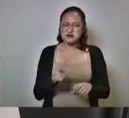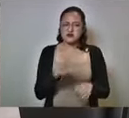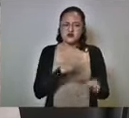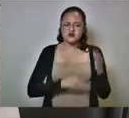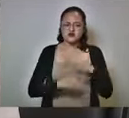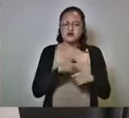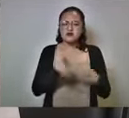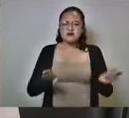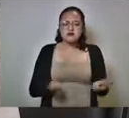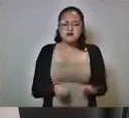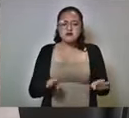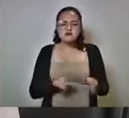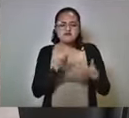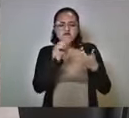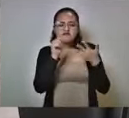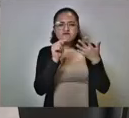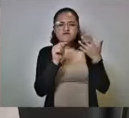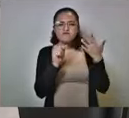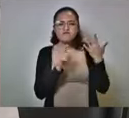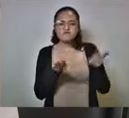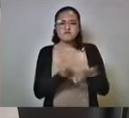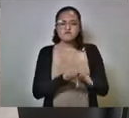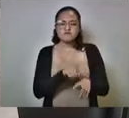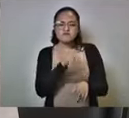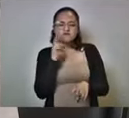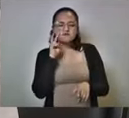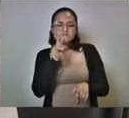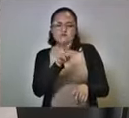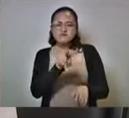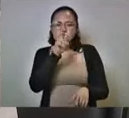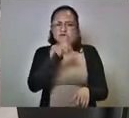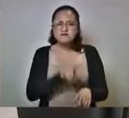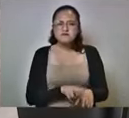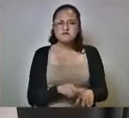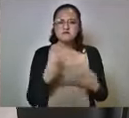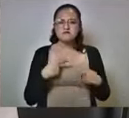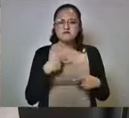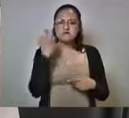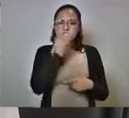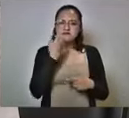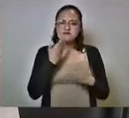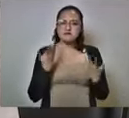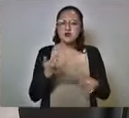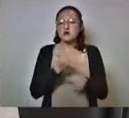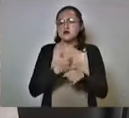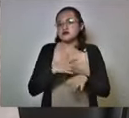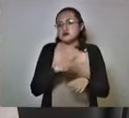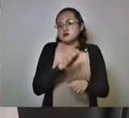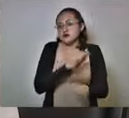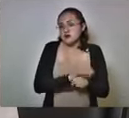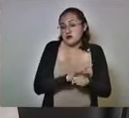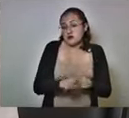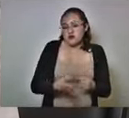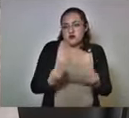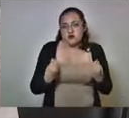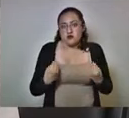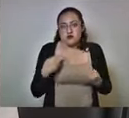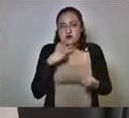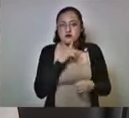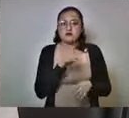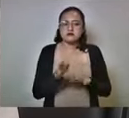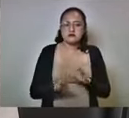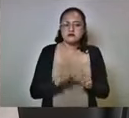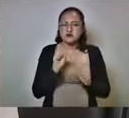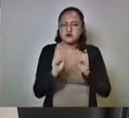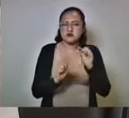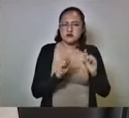de las características de ellos. Pormenorizar cada uno es prácticamente imposible. Pero sí se está trabajando con eso, se tienen todos